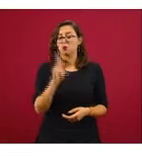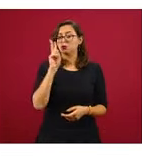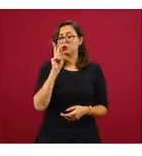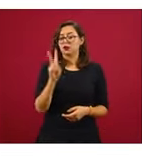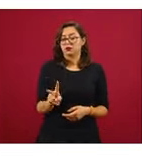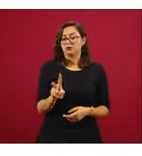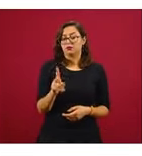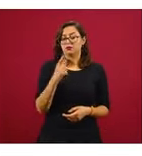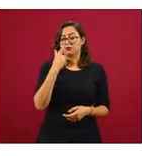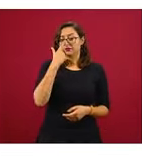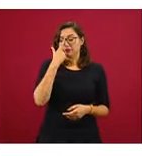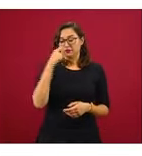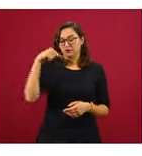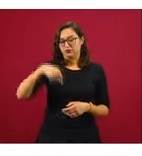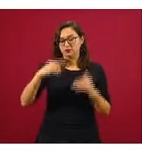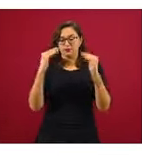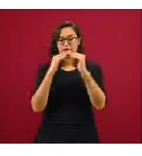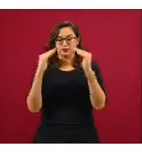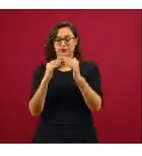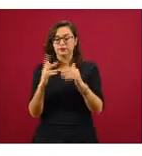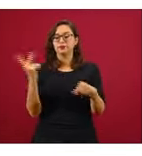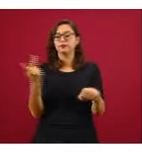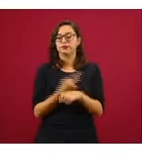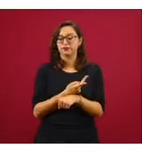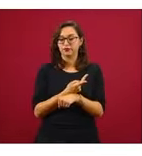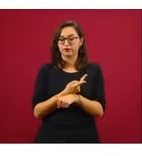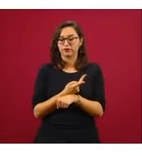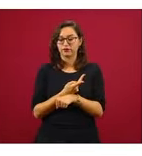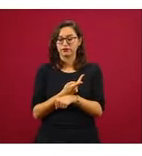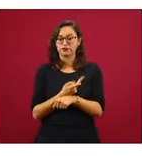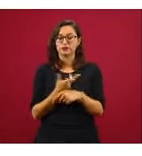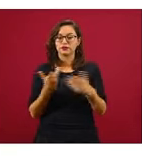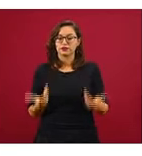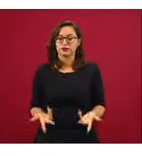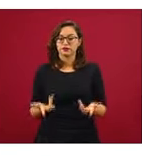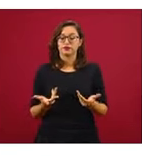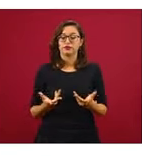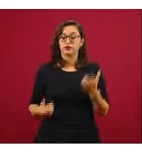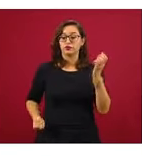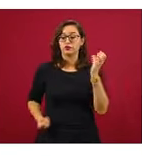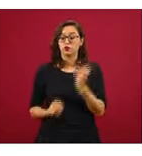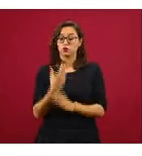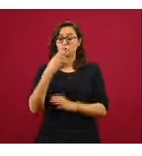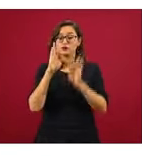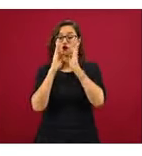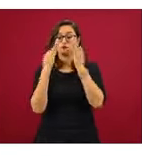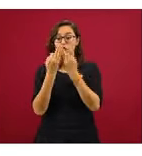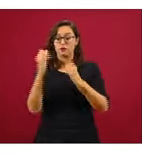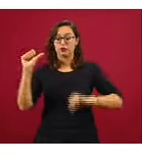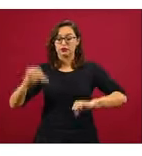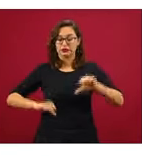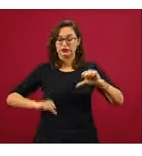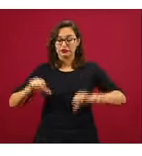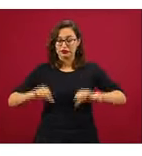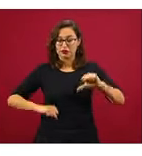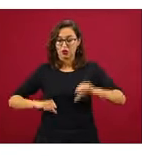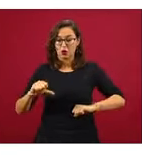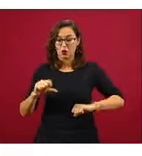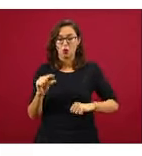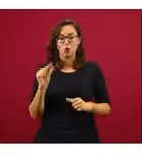todos aquí y en sus casas, es que después del inicio de la nueva normalidad se ha visto un